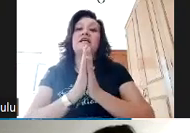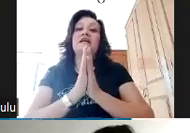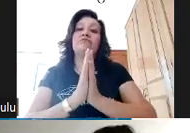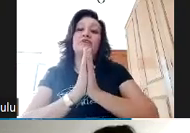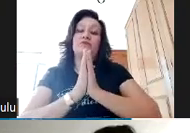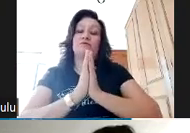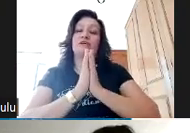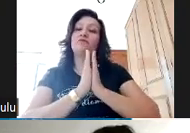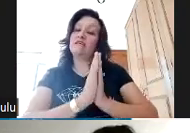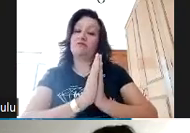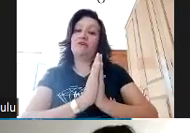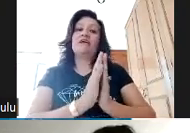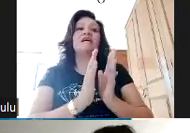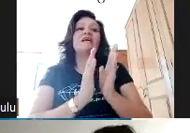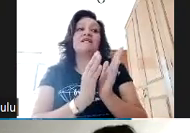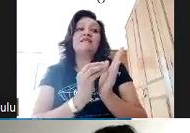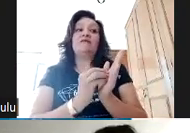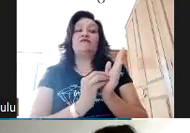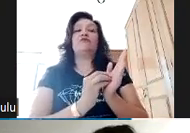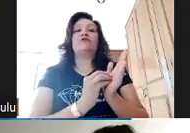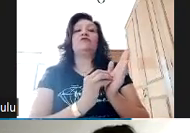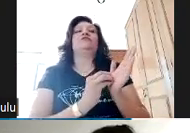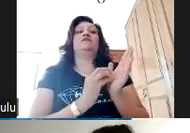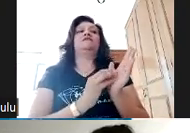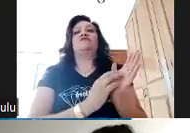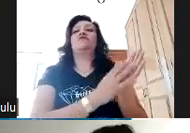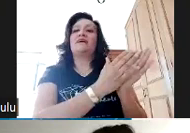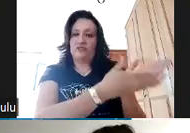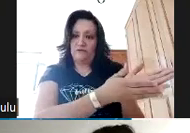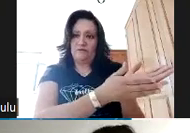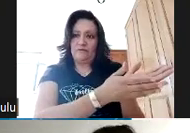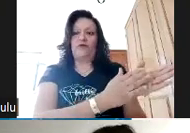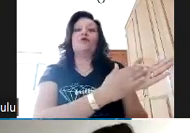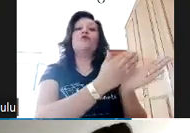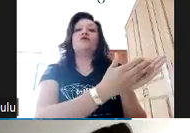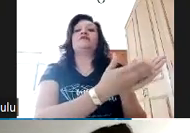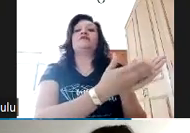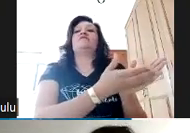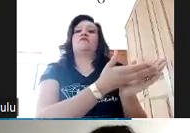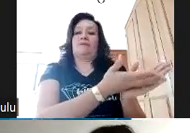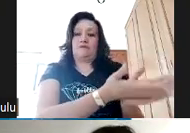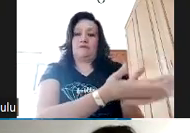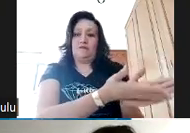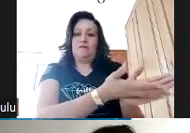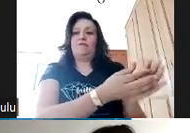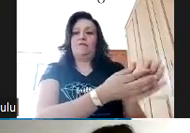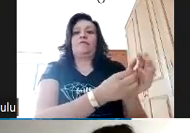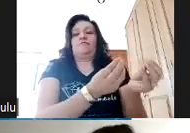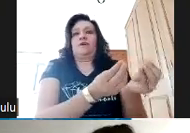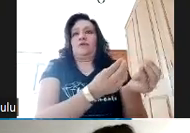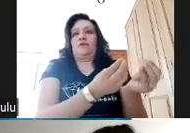el tipo de prospecto erizo está hablando de desinformación o no conoce la información